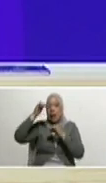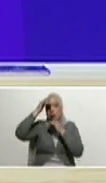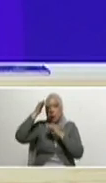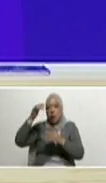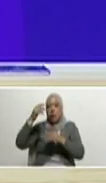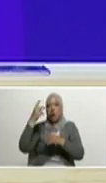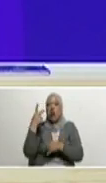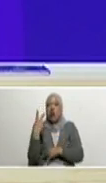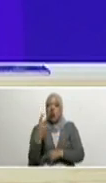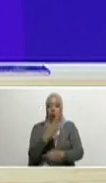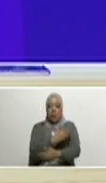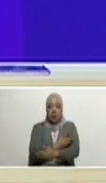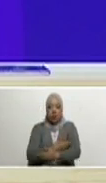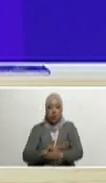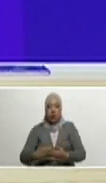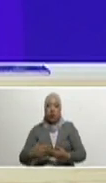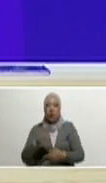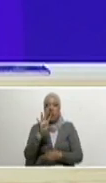de